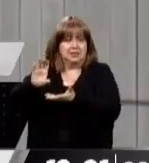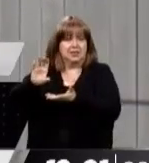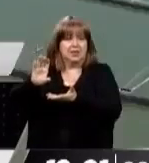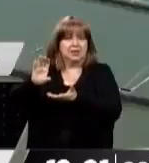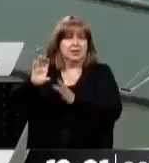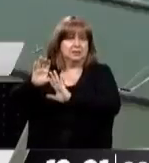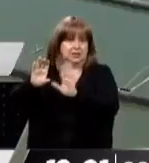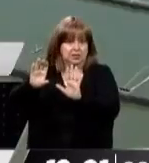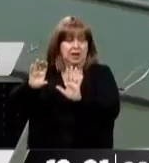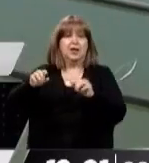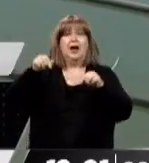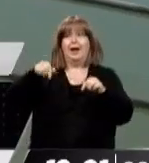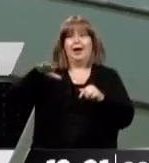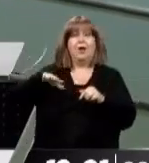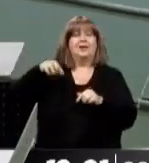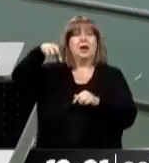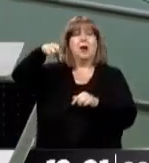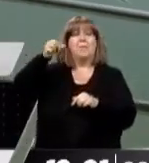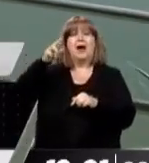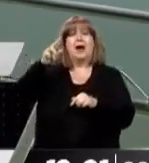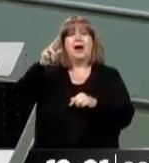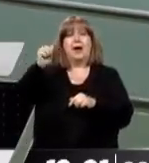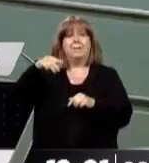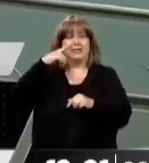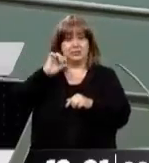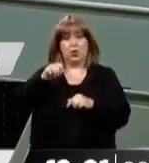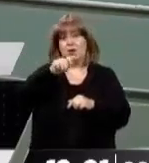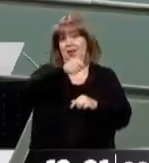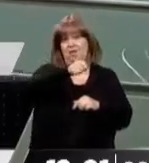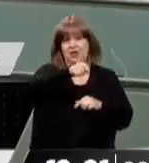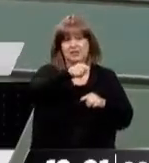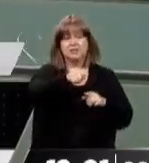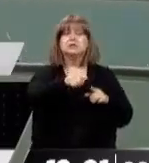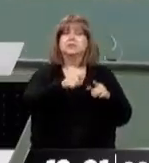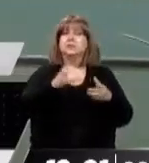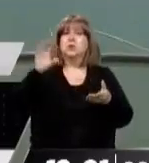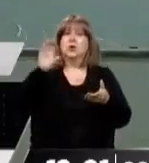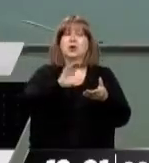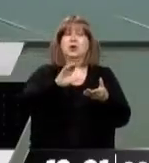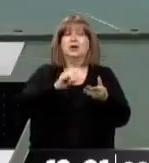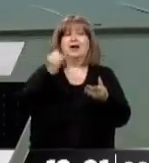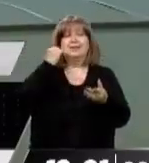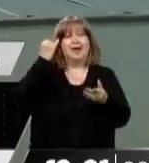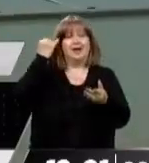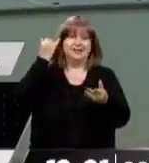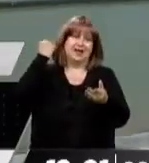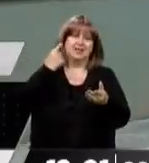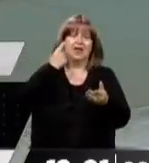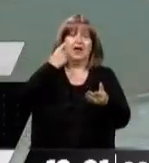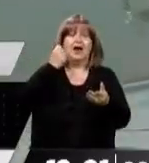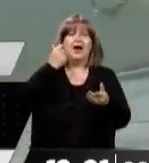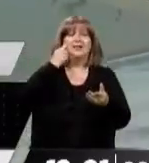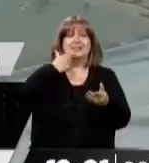cárcel federal. Y aquí en Paramillo también es una obra que se hizo con un proyecto realizado por AISAM en su momento, presentado en el